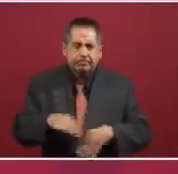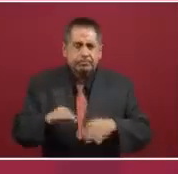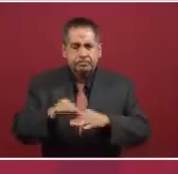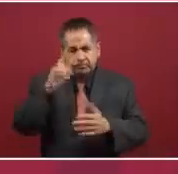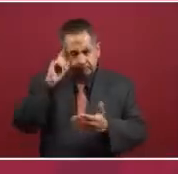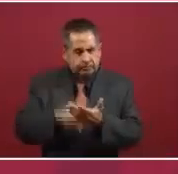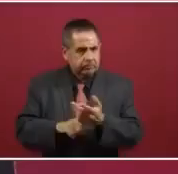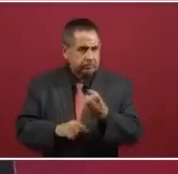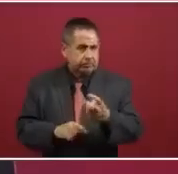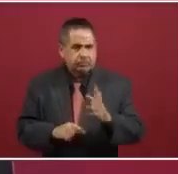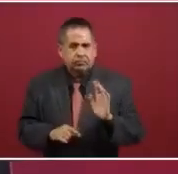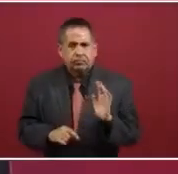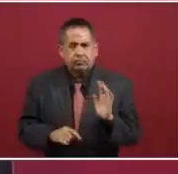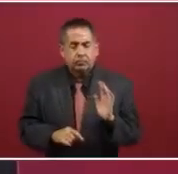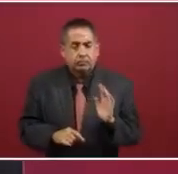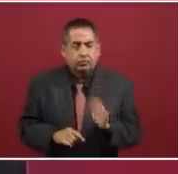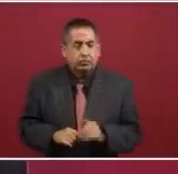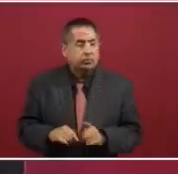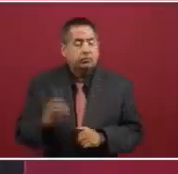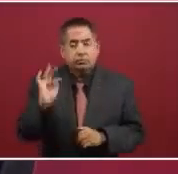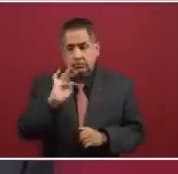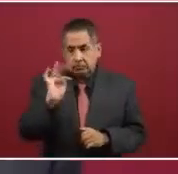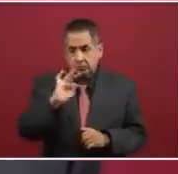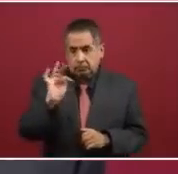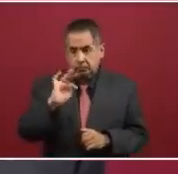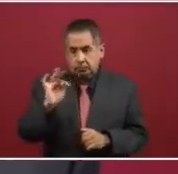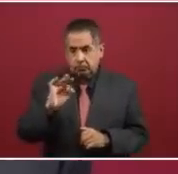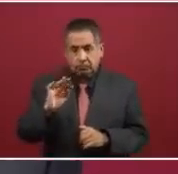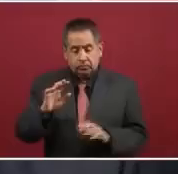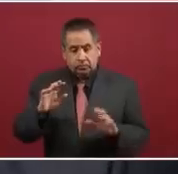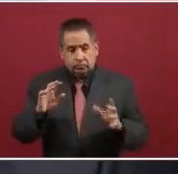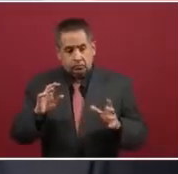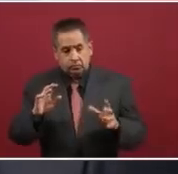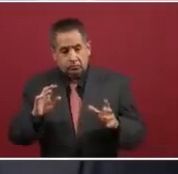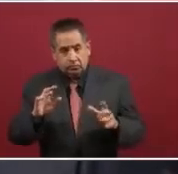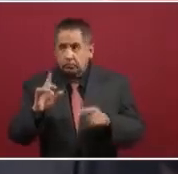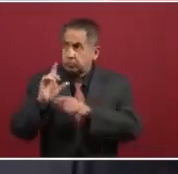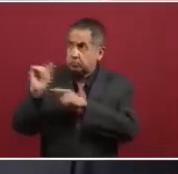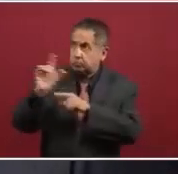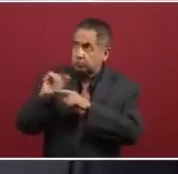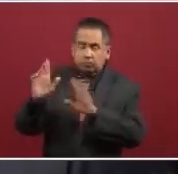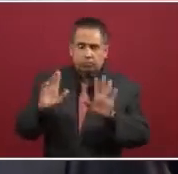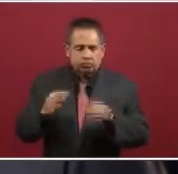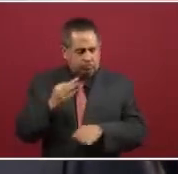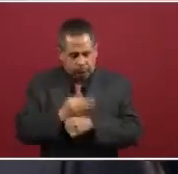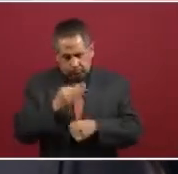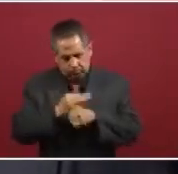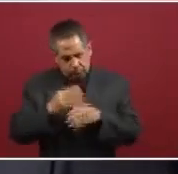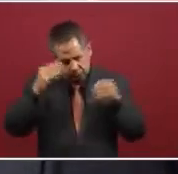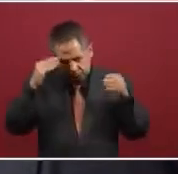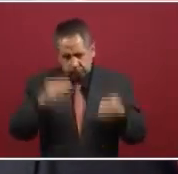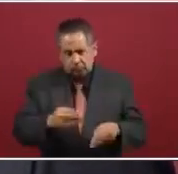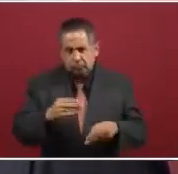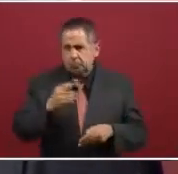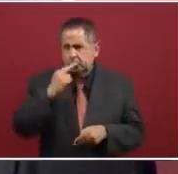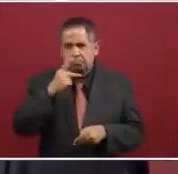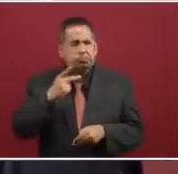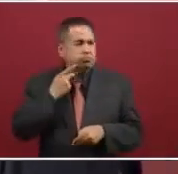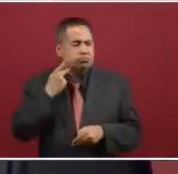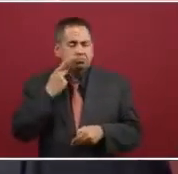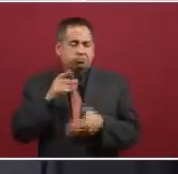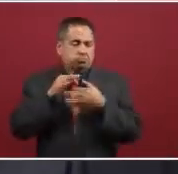Creo que si no en todo tiempo, en estos momentos, la mejor